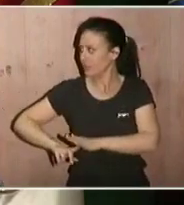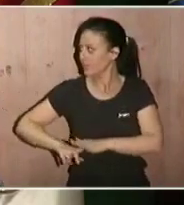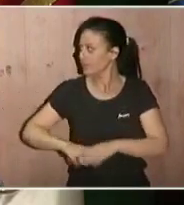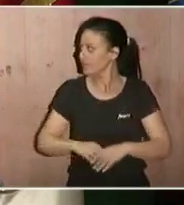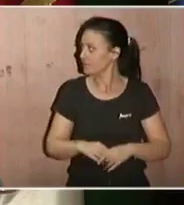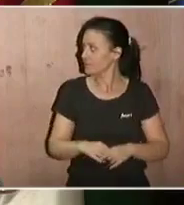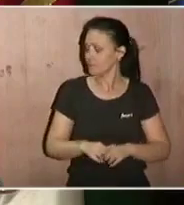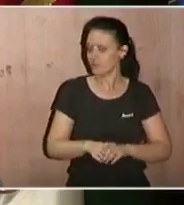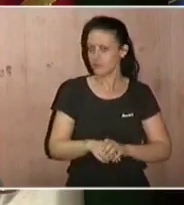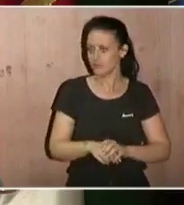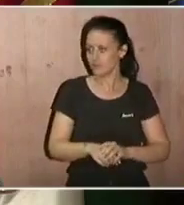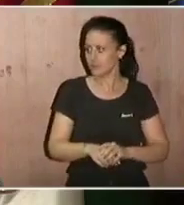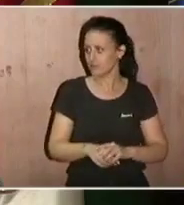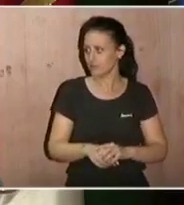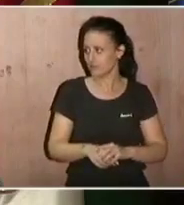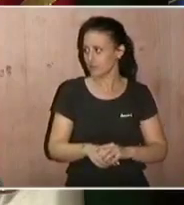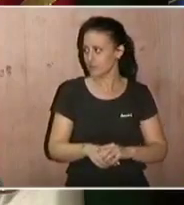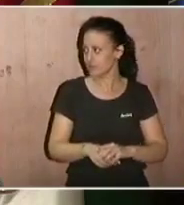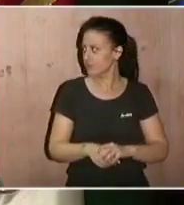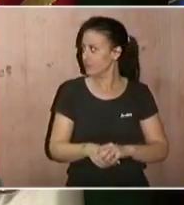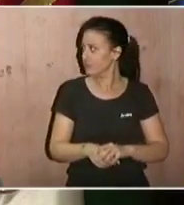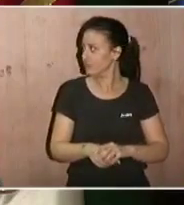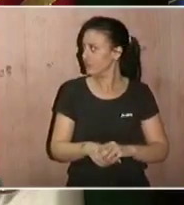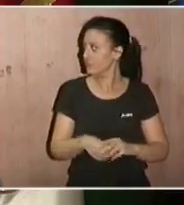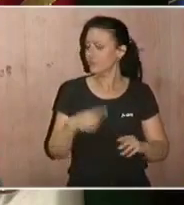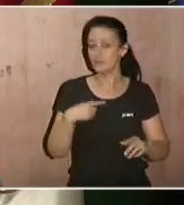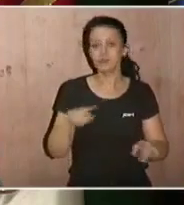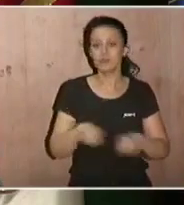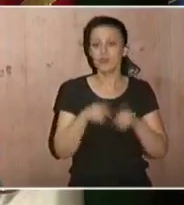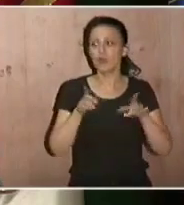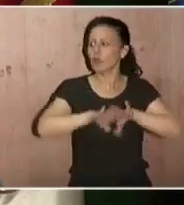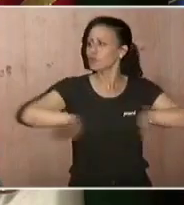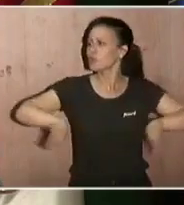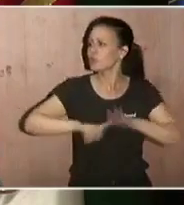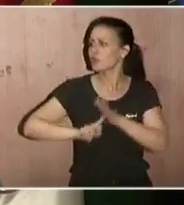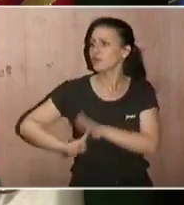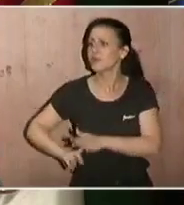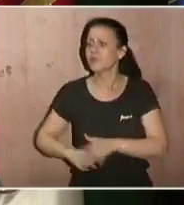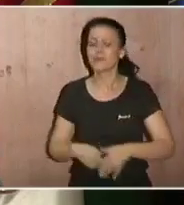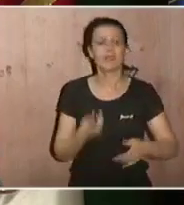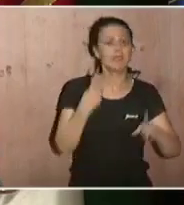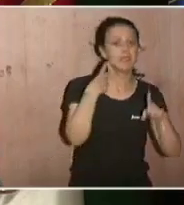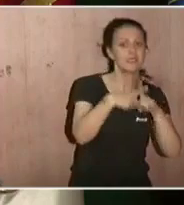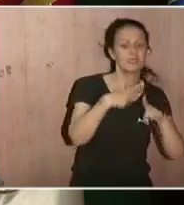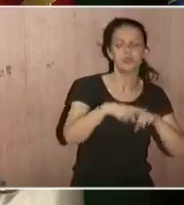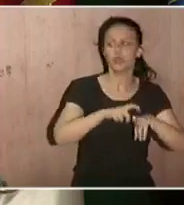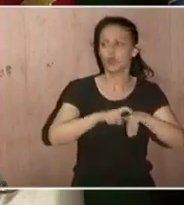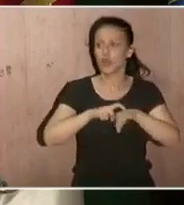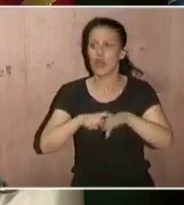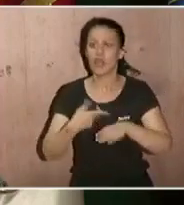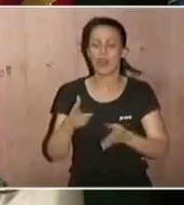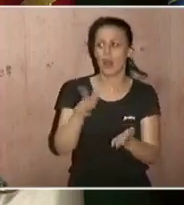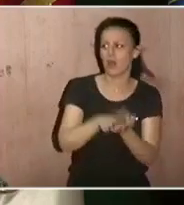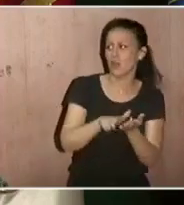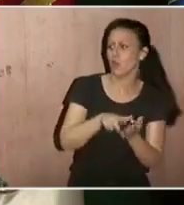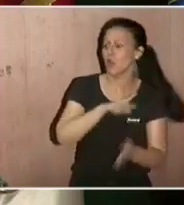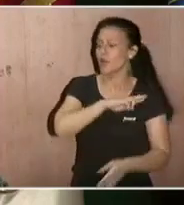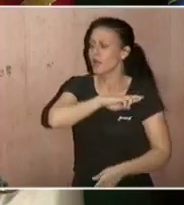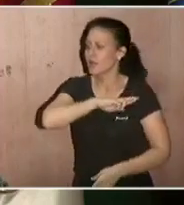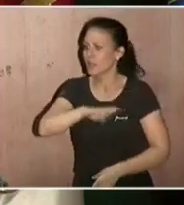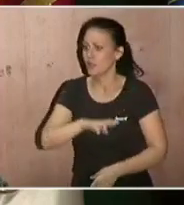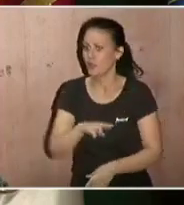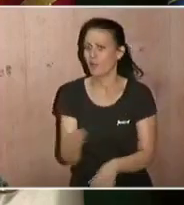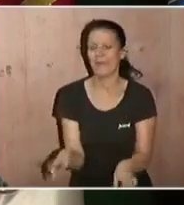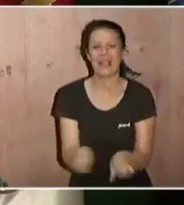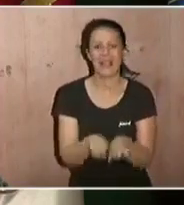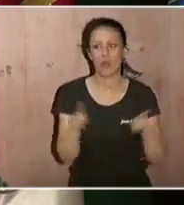por detrás, me da igual cuáles sean los sesgos discriminatorios, sexo, raza, lengua, religión, porque